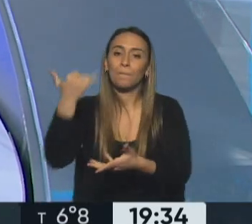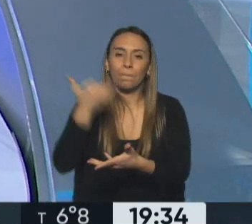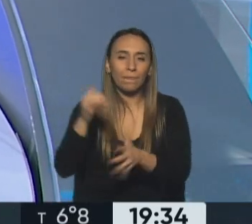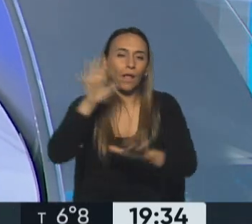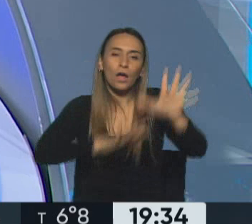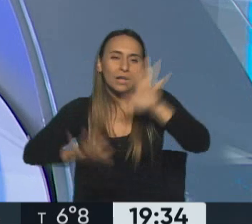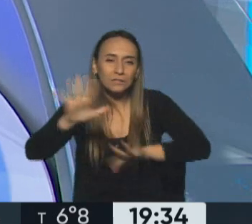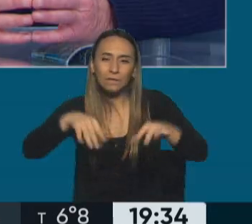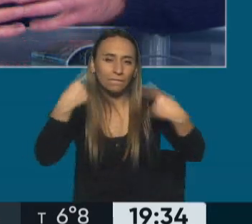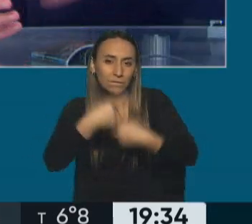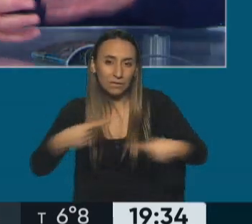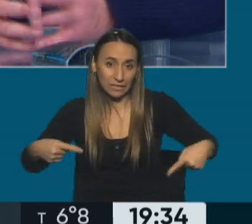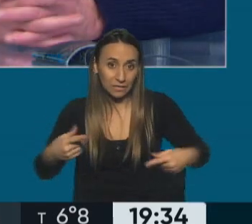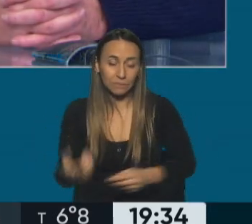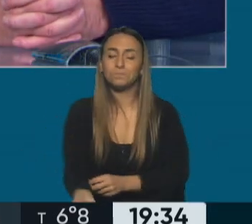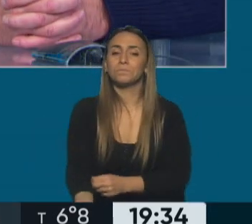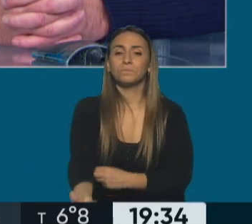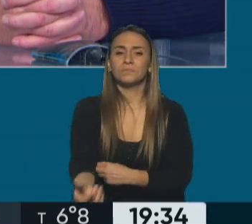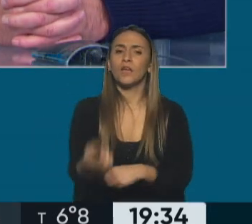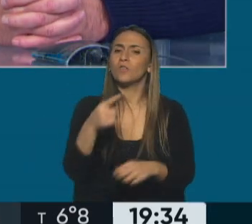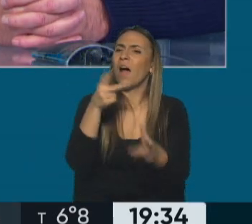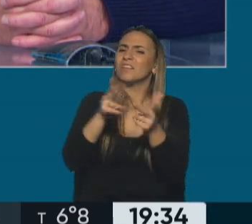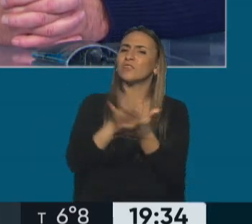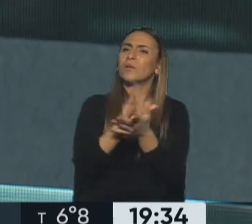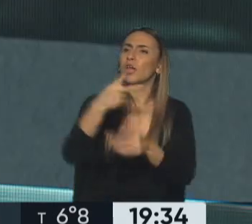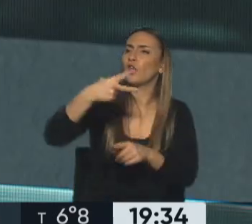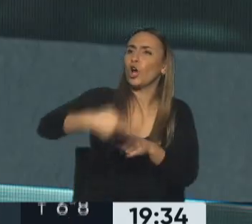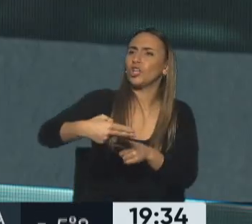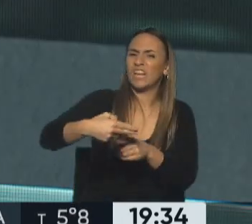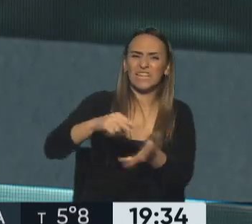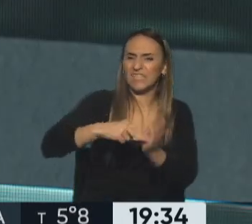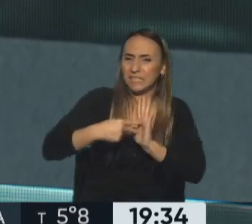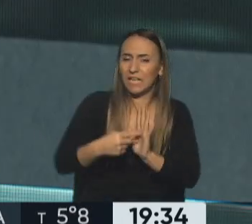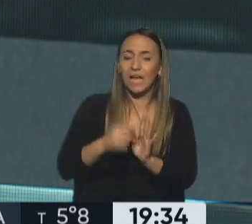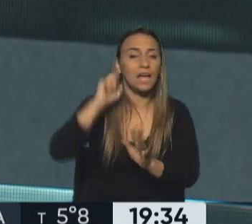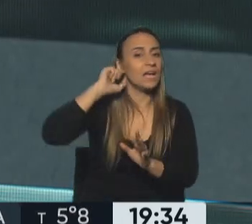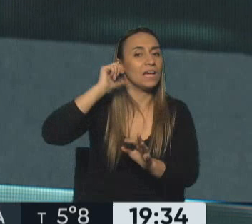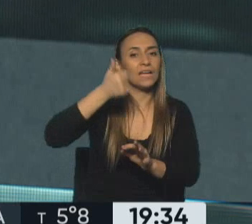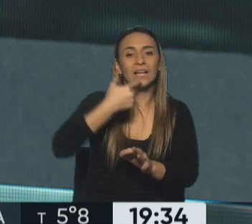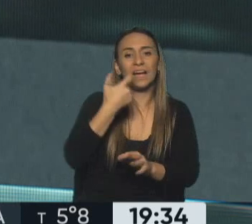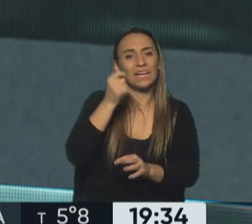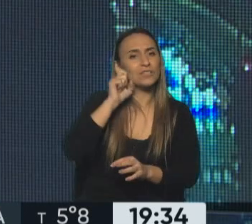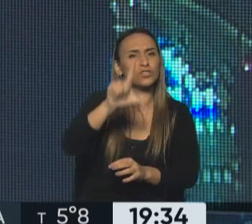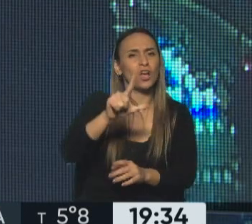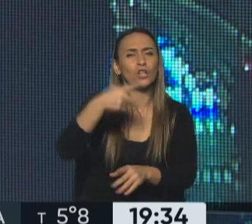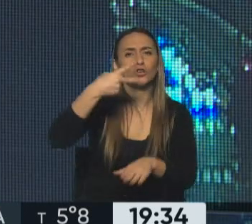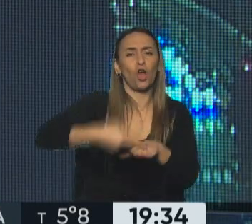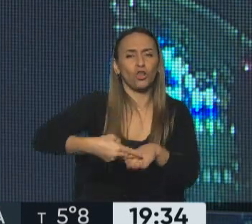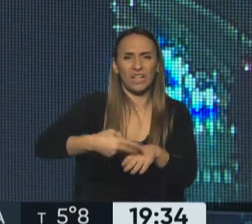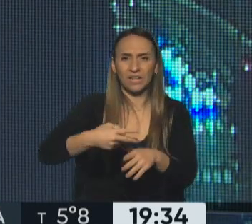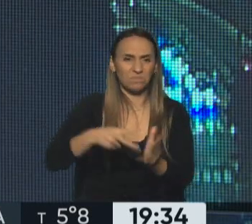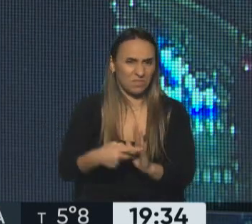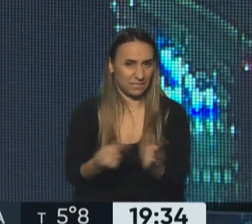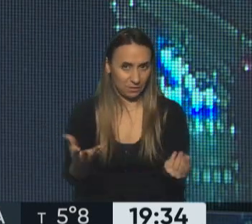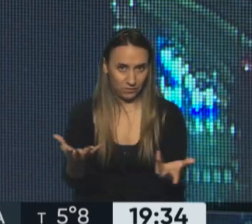energético, ¿no? Entonces hay Cuando países... hablan del corte, ¿de qué están hablando? Del corte de gasoil, ¿qué hablan? No, acá hay